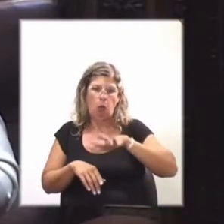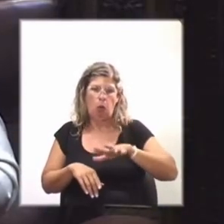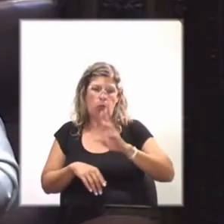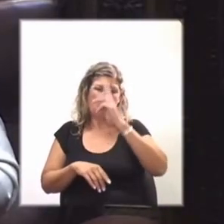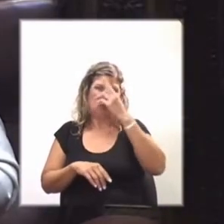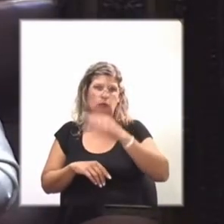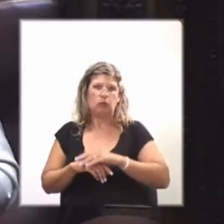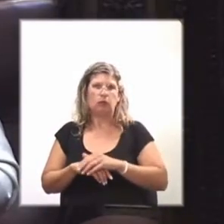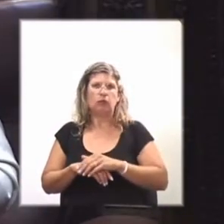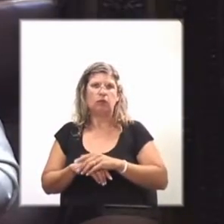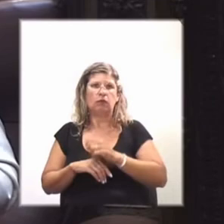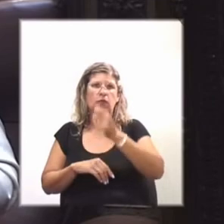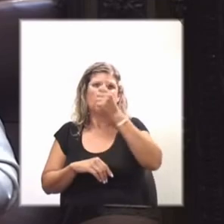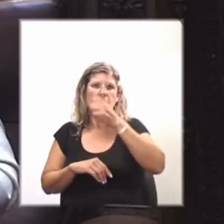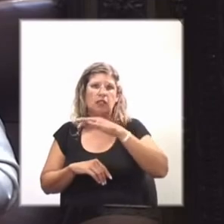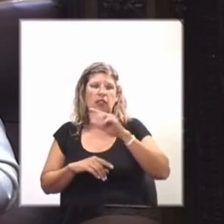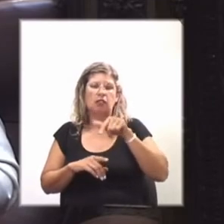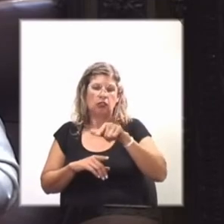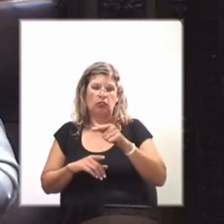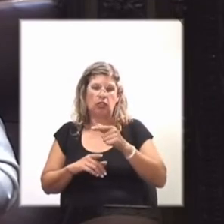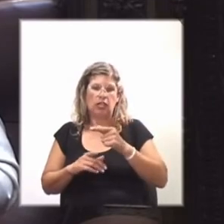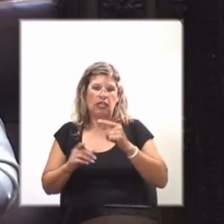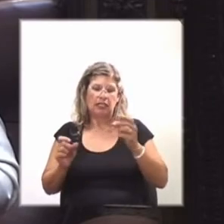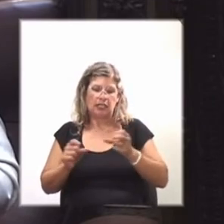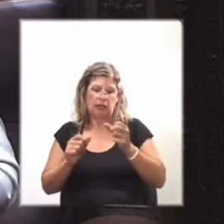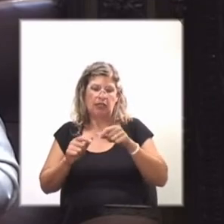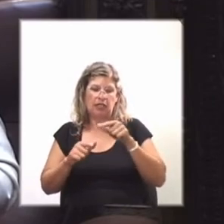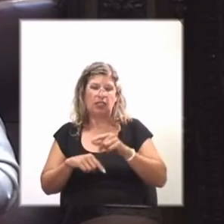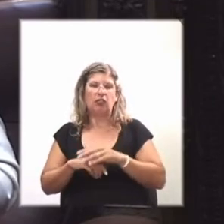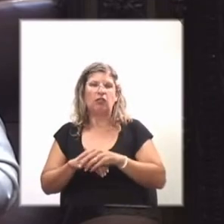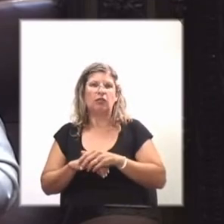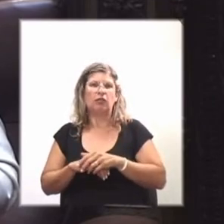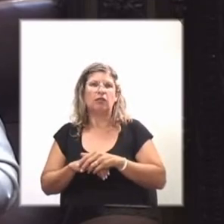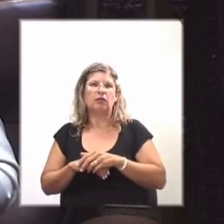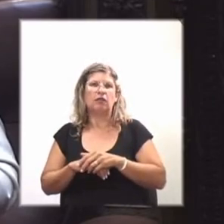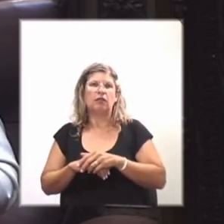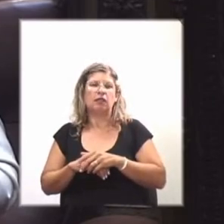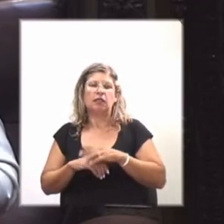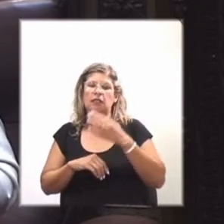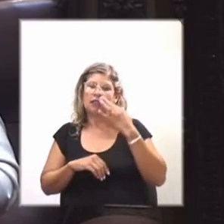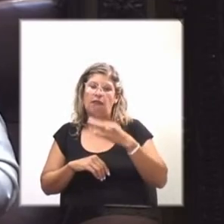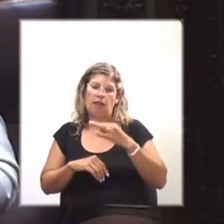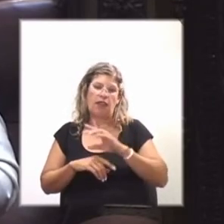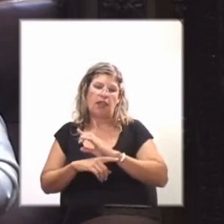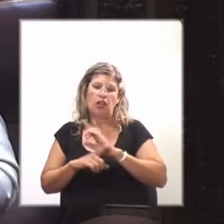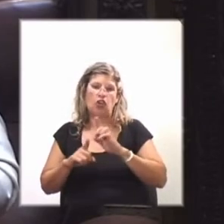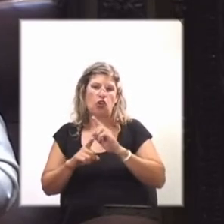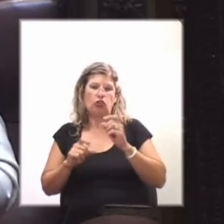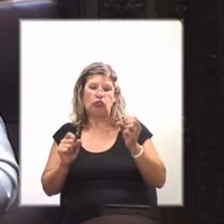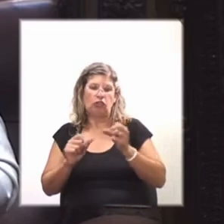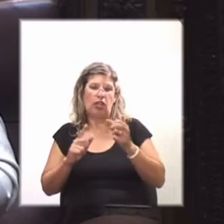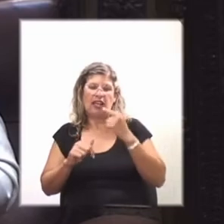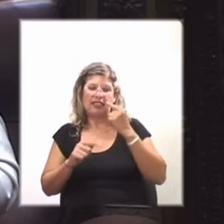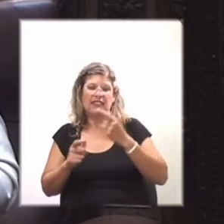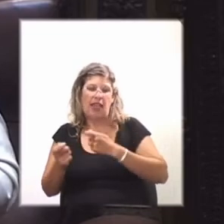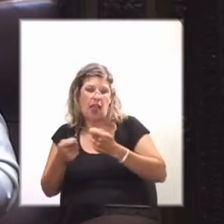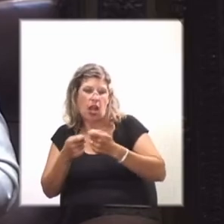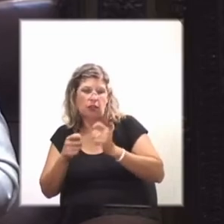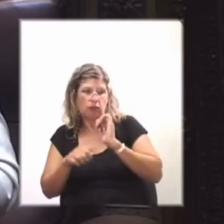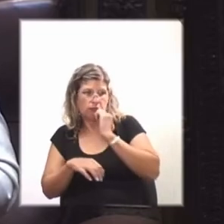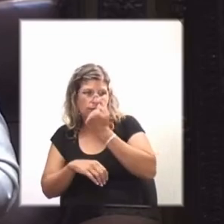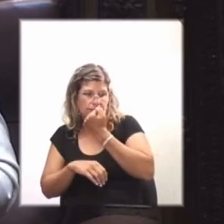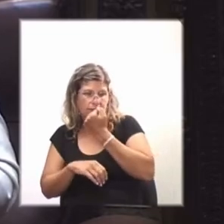La historia que se estaba gestando, decía Seregni, si ha de ser genuina, no se produce de la negociación